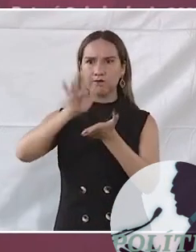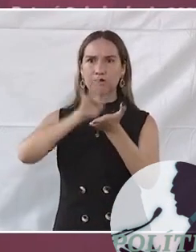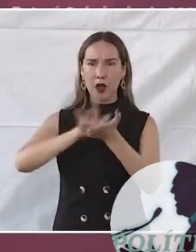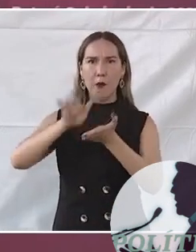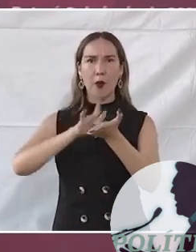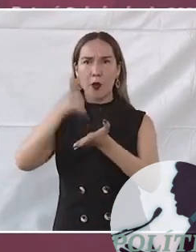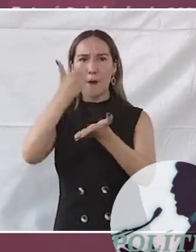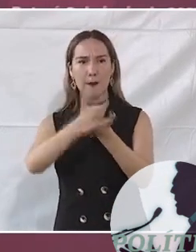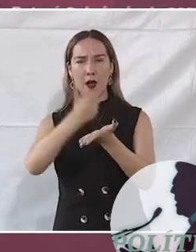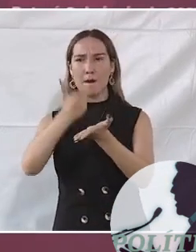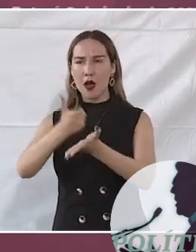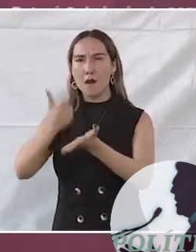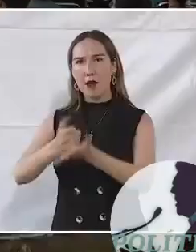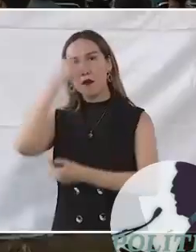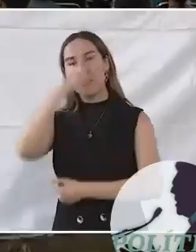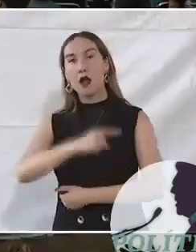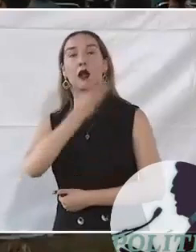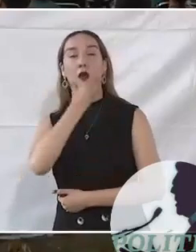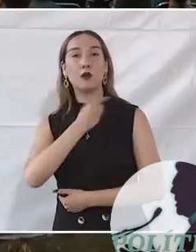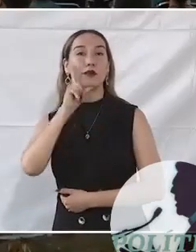adultos mayores.